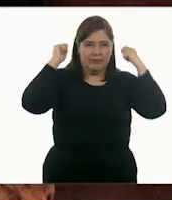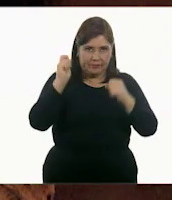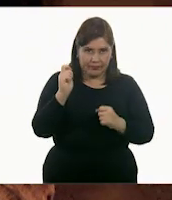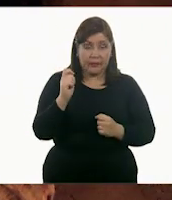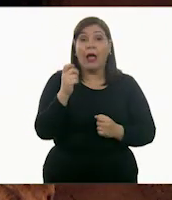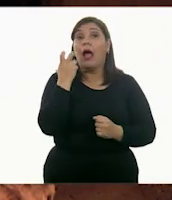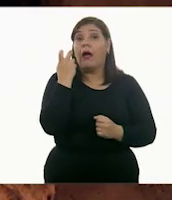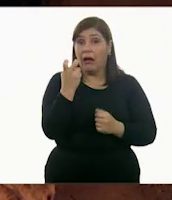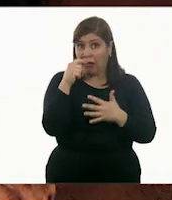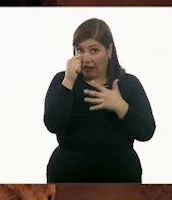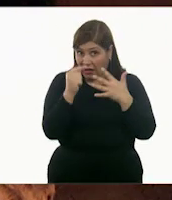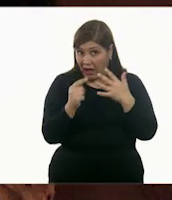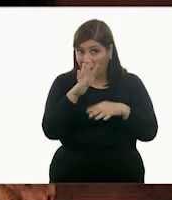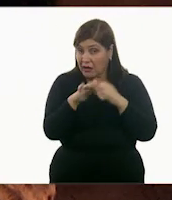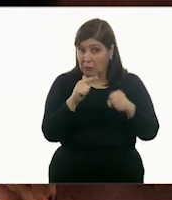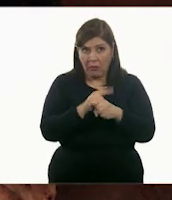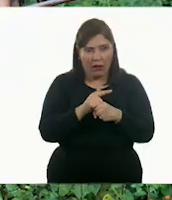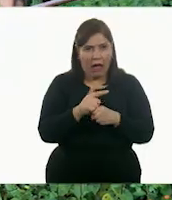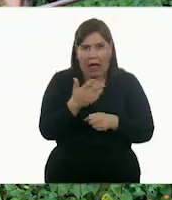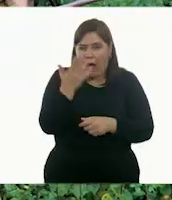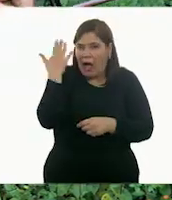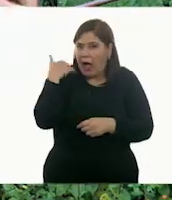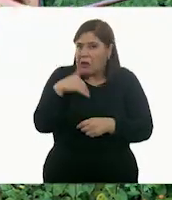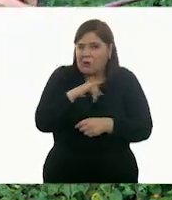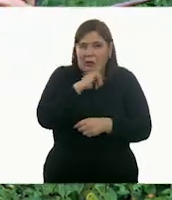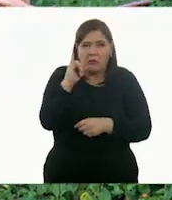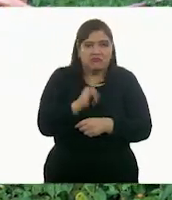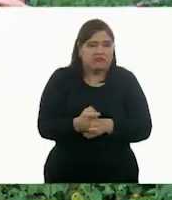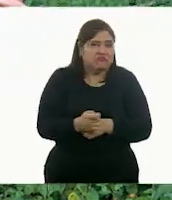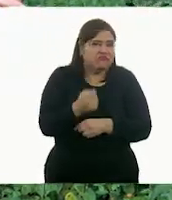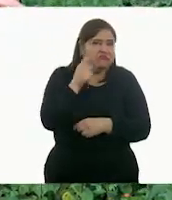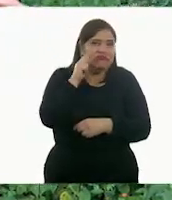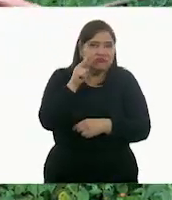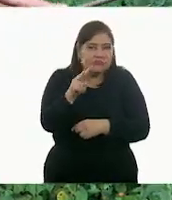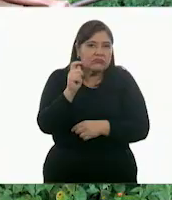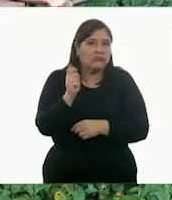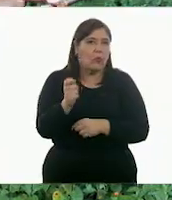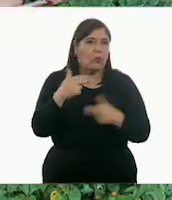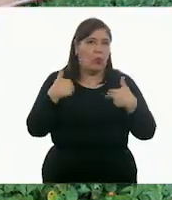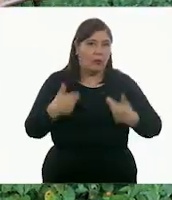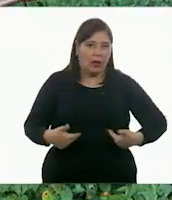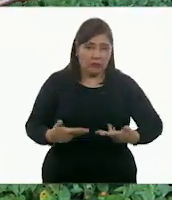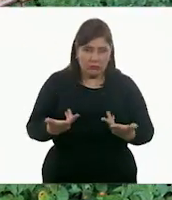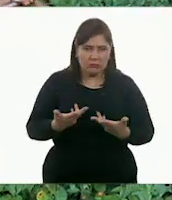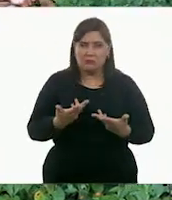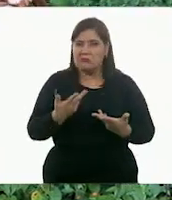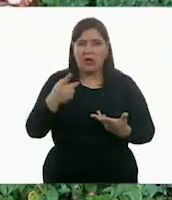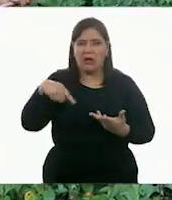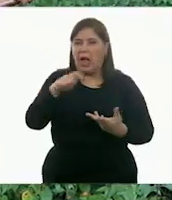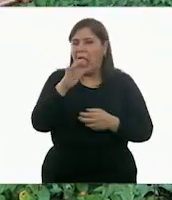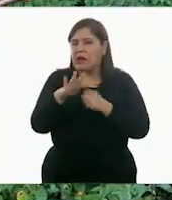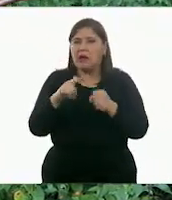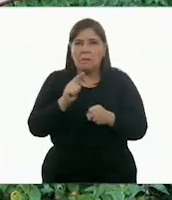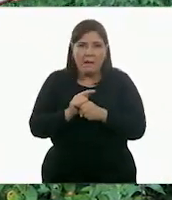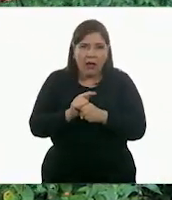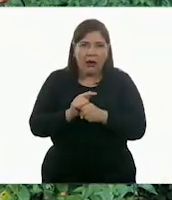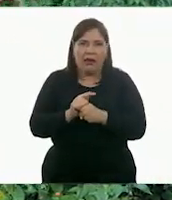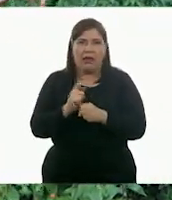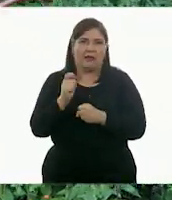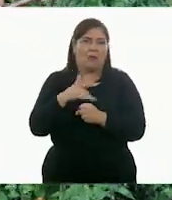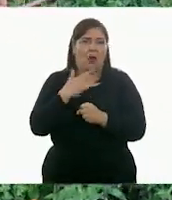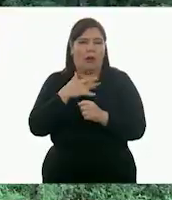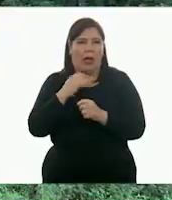Ninguna de estas especies había visto jamás al ser humano. No estaban preparadas para esquivar